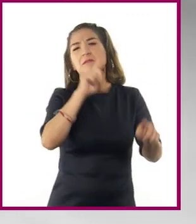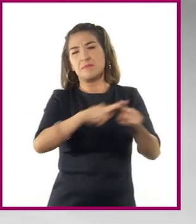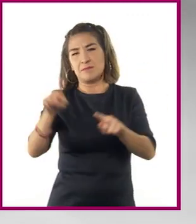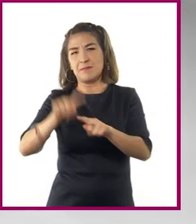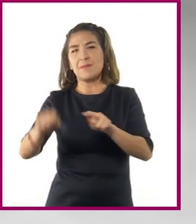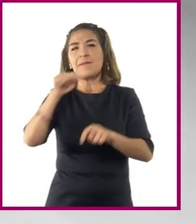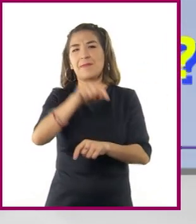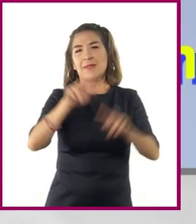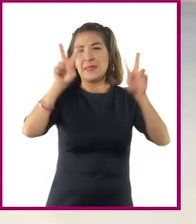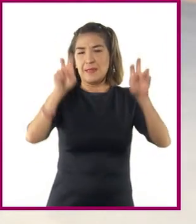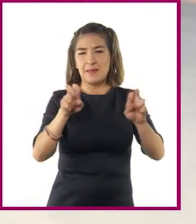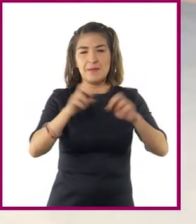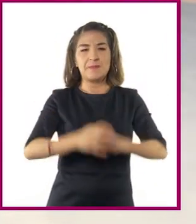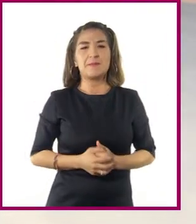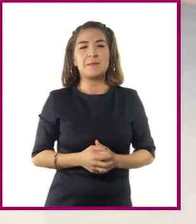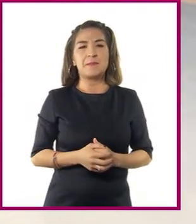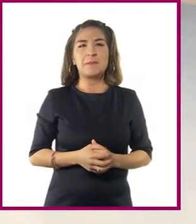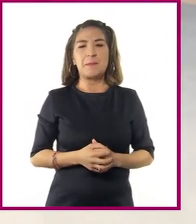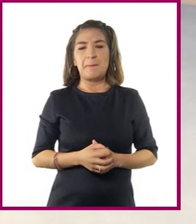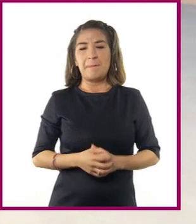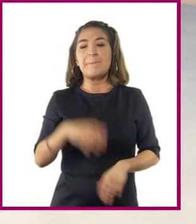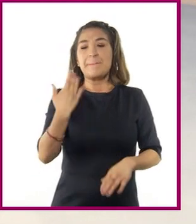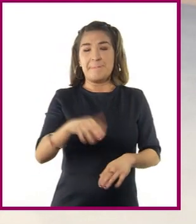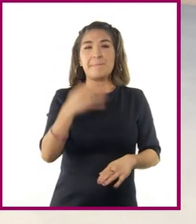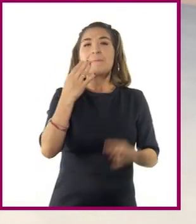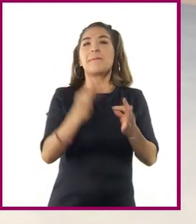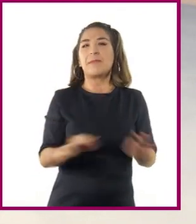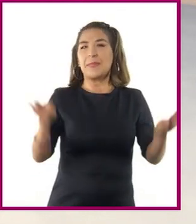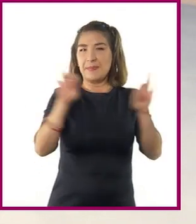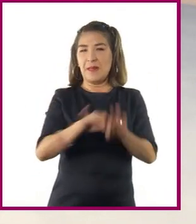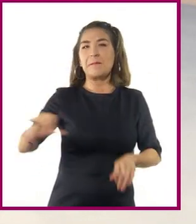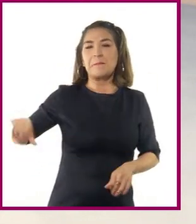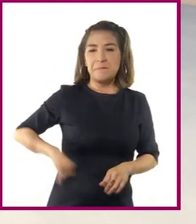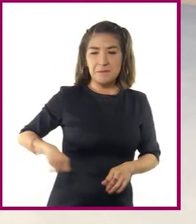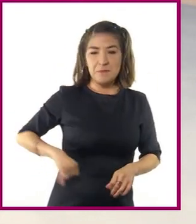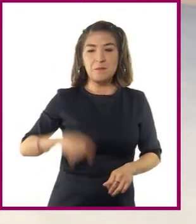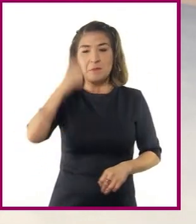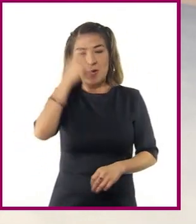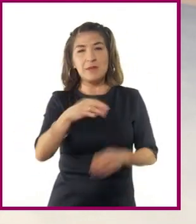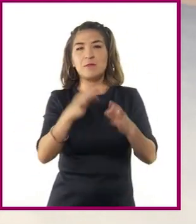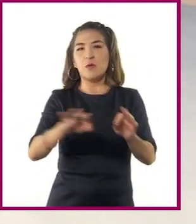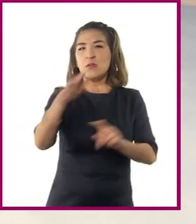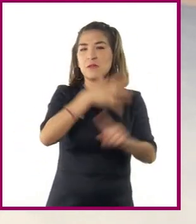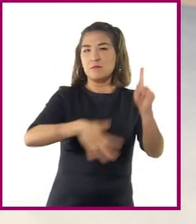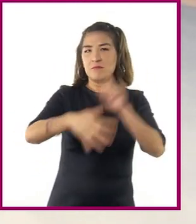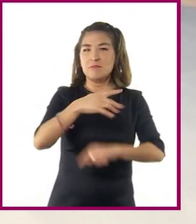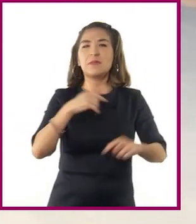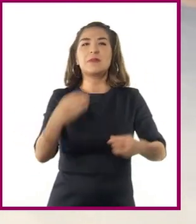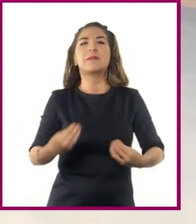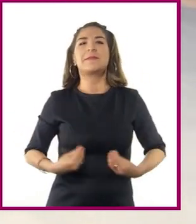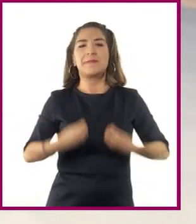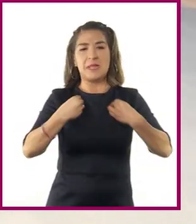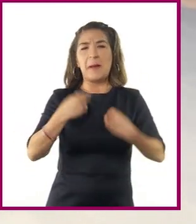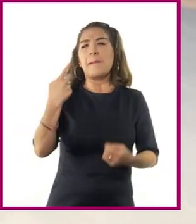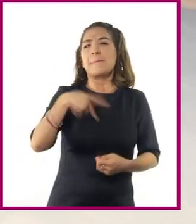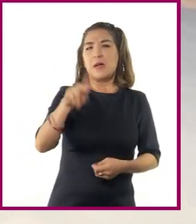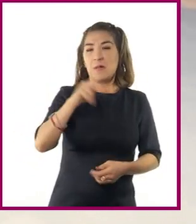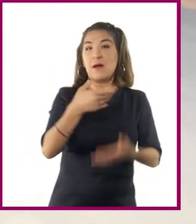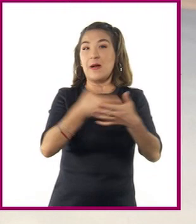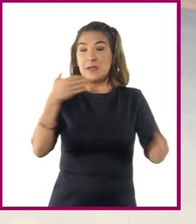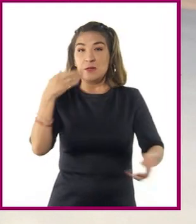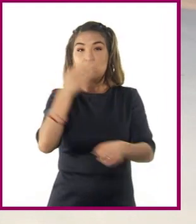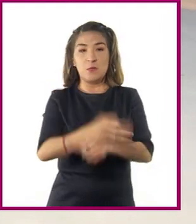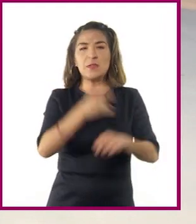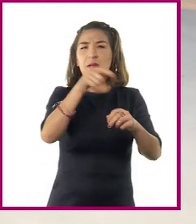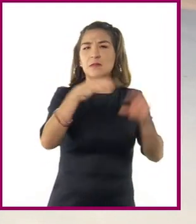aspectos. Es un tema muy interesante y de gran relevancia para la vida democrática. Pero antes de entrar